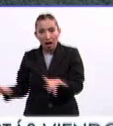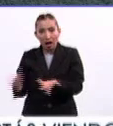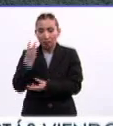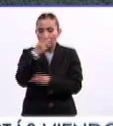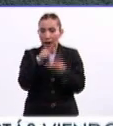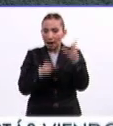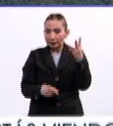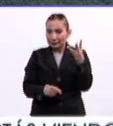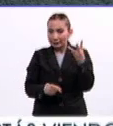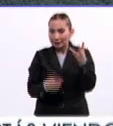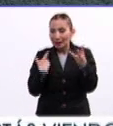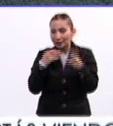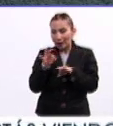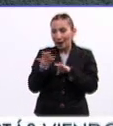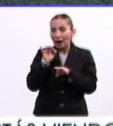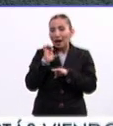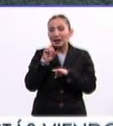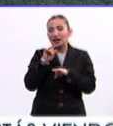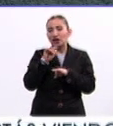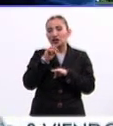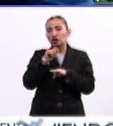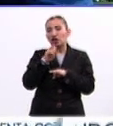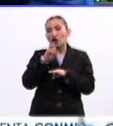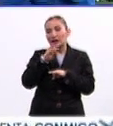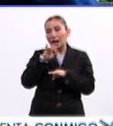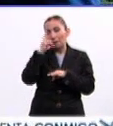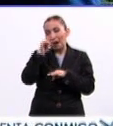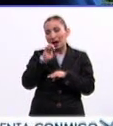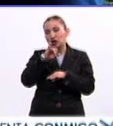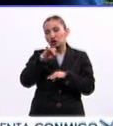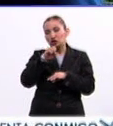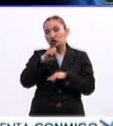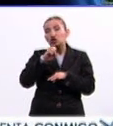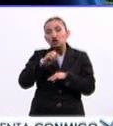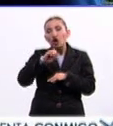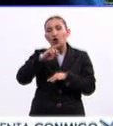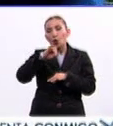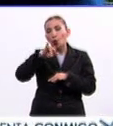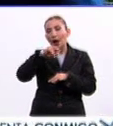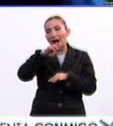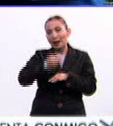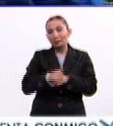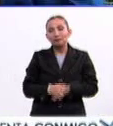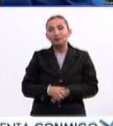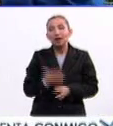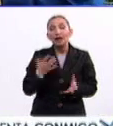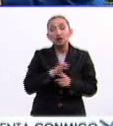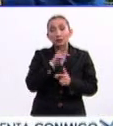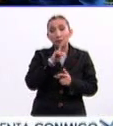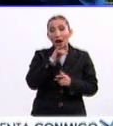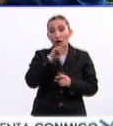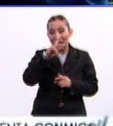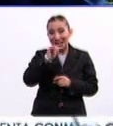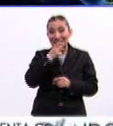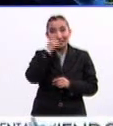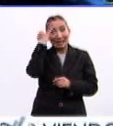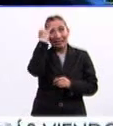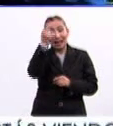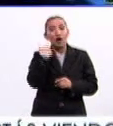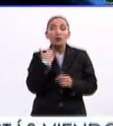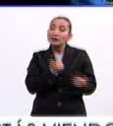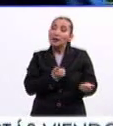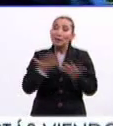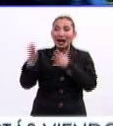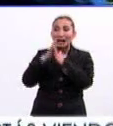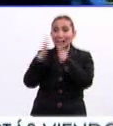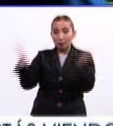labor editorial de Sor Juana. Entonces, la propuesta de Paco Ignacio Taibo de llevar libros a las rancherías podrían incluir